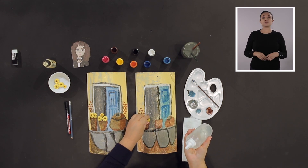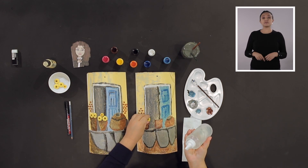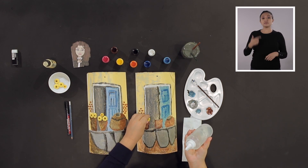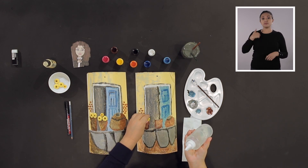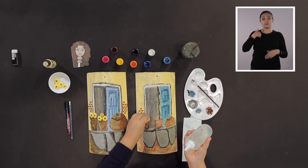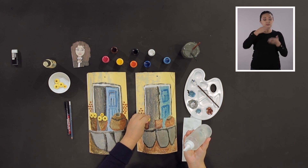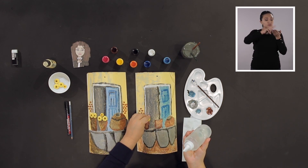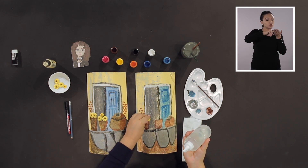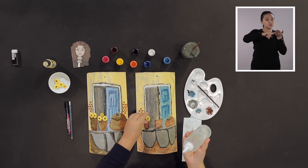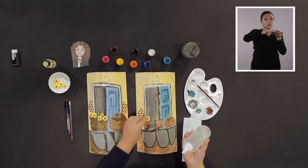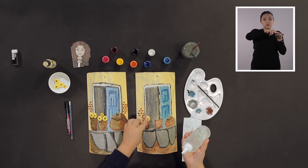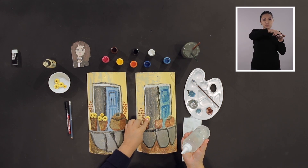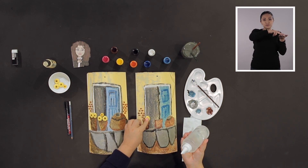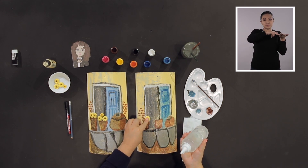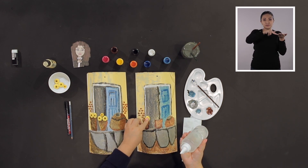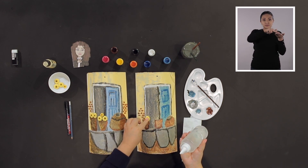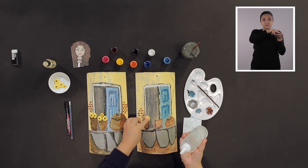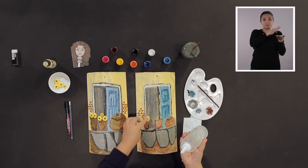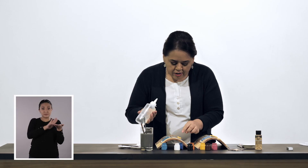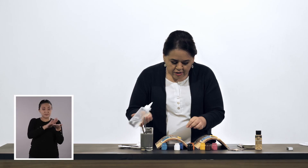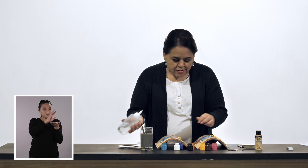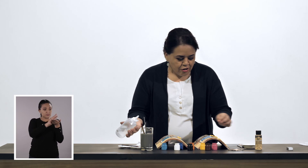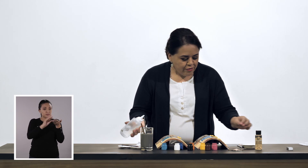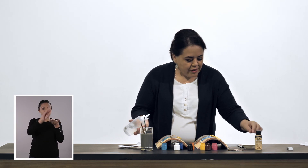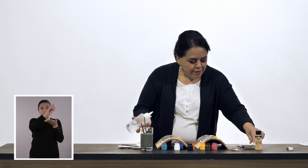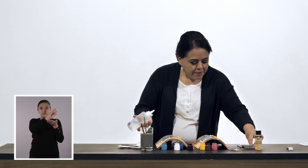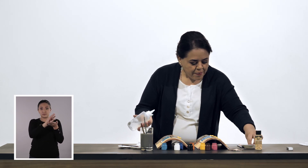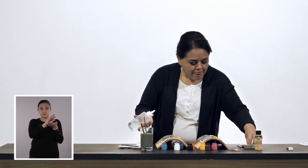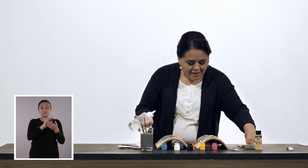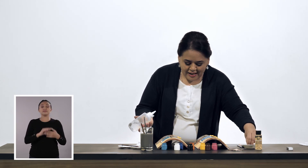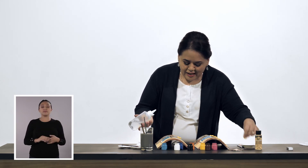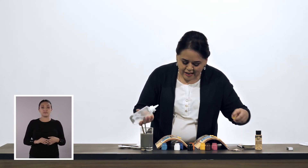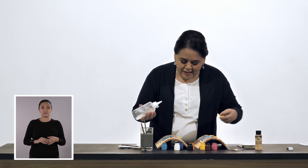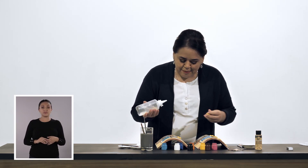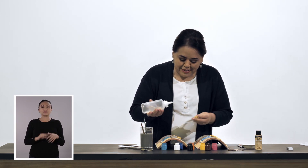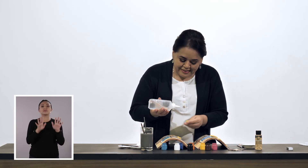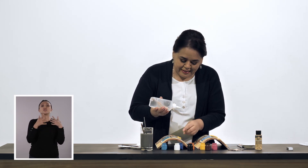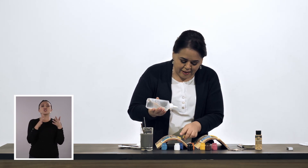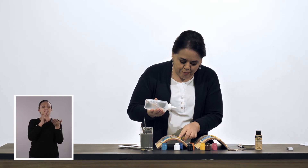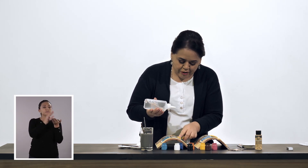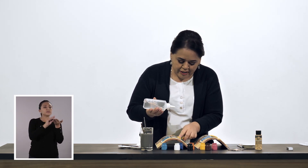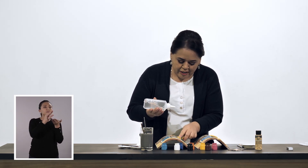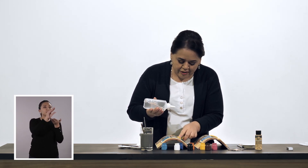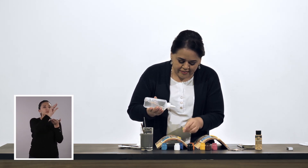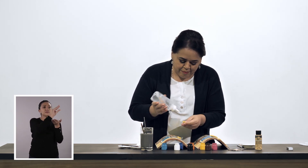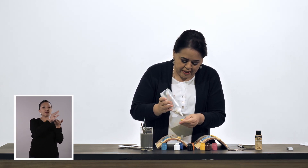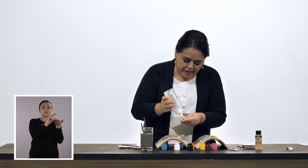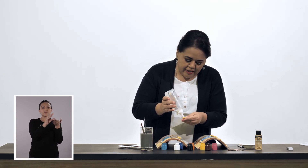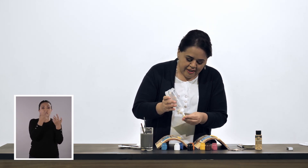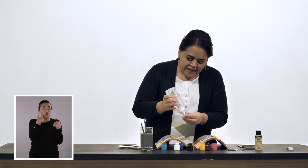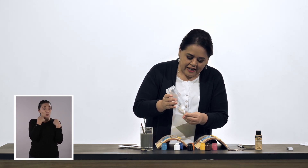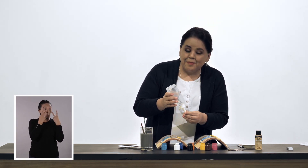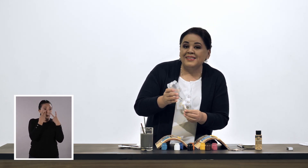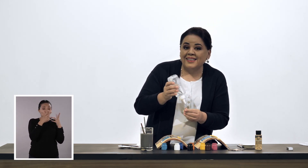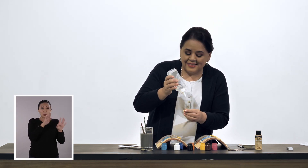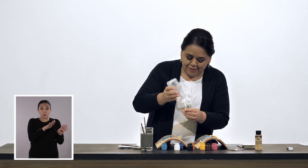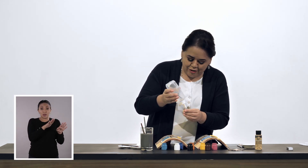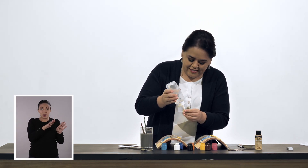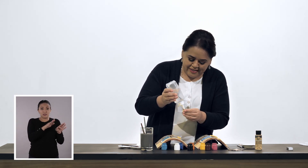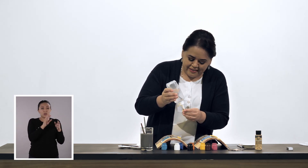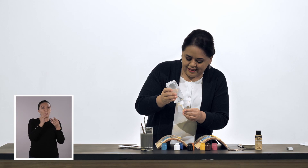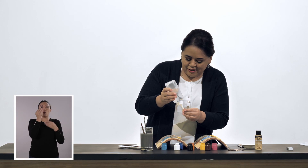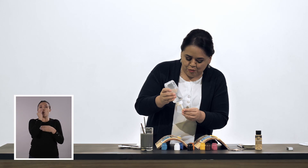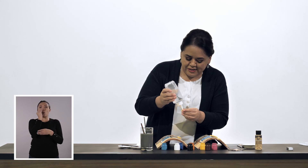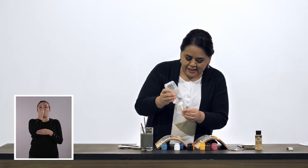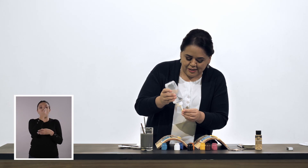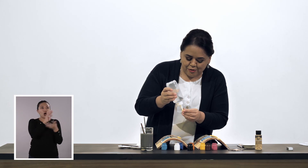poco de goma o de silicona y la coloco sobre la maceta porque quiero que se mire que la maceta está